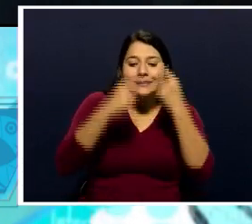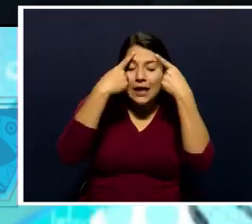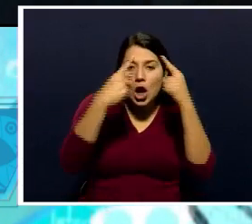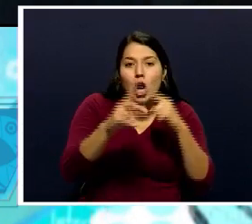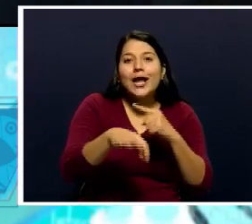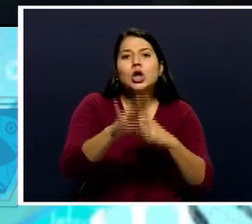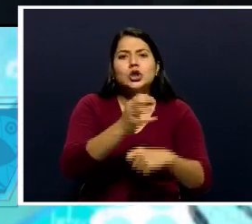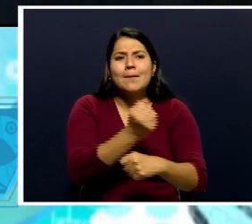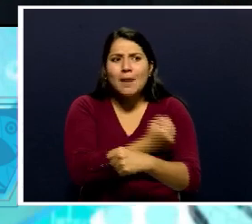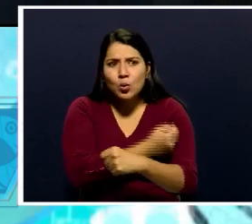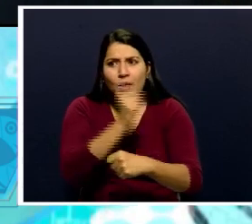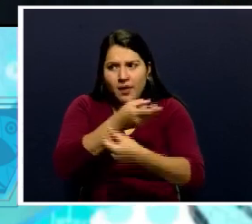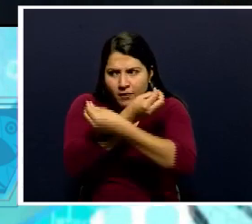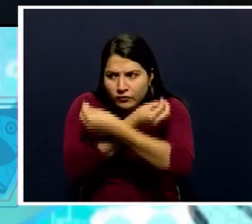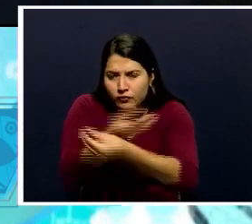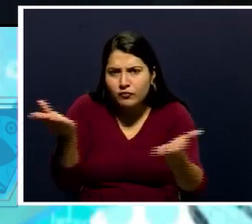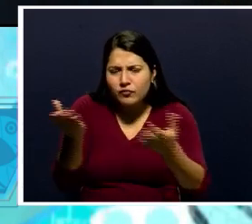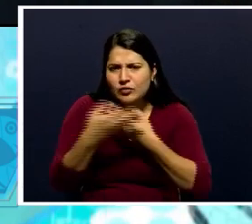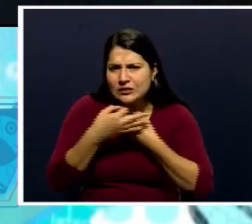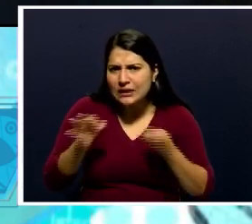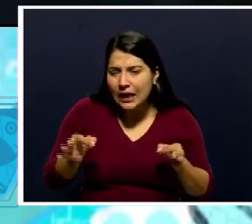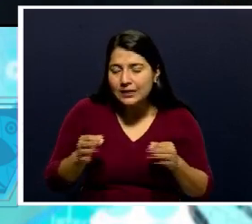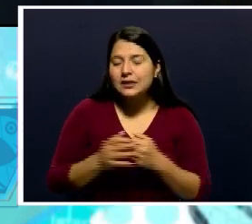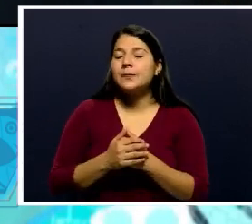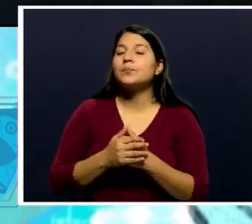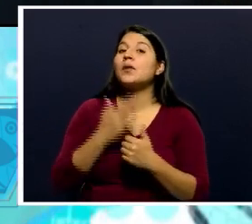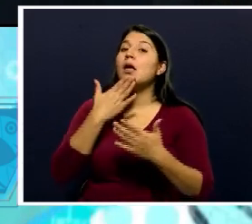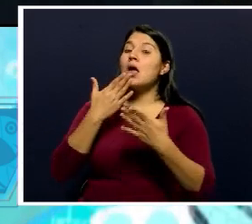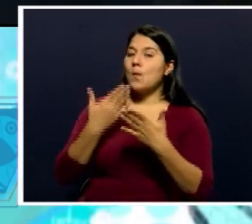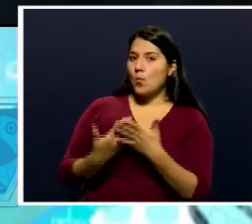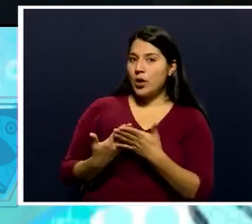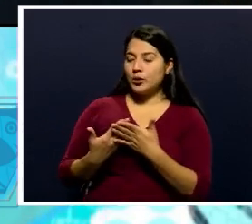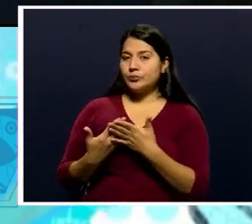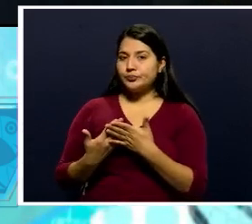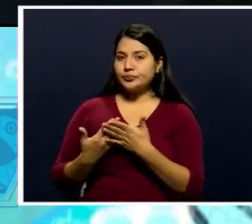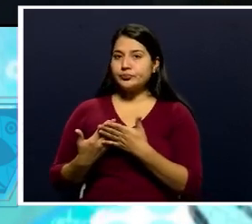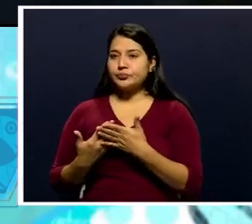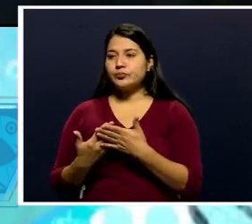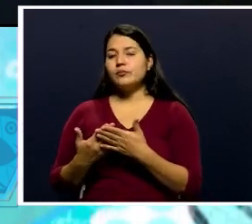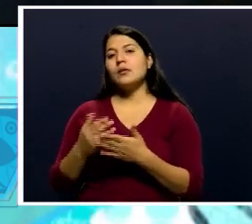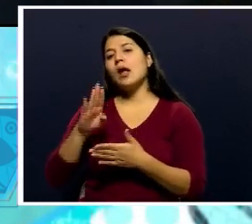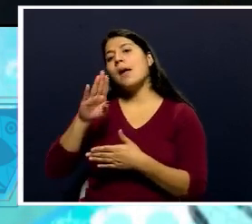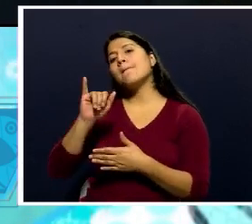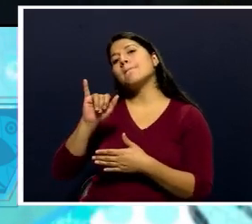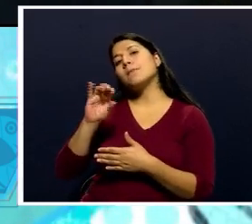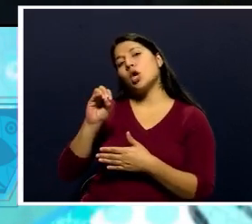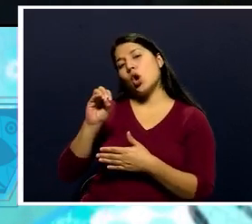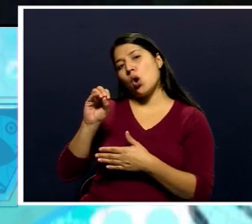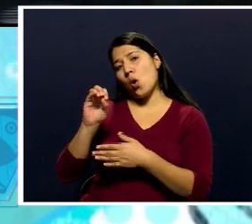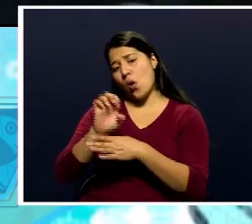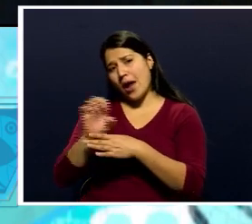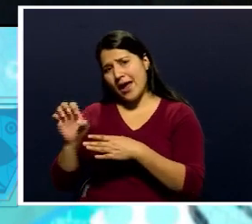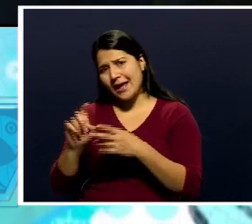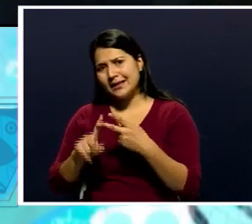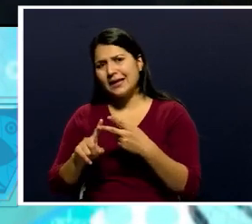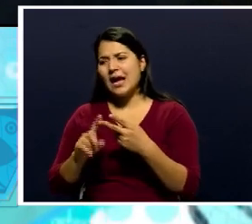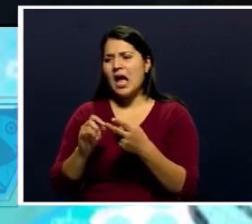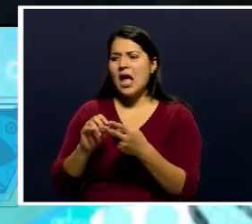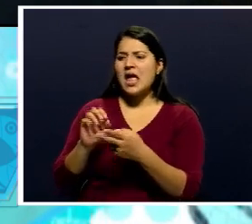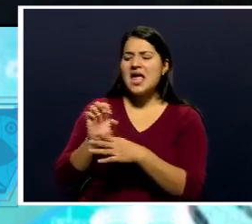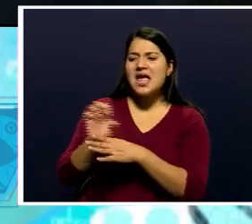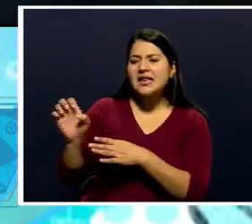los circuitos, digamos, más especializados que tienen que ver con bioética, ética de la investigación